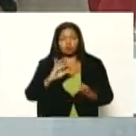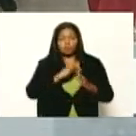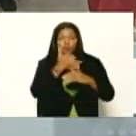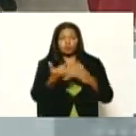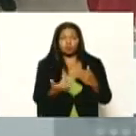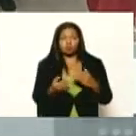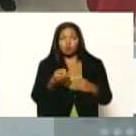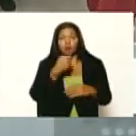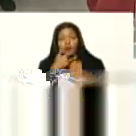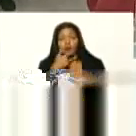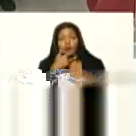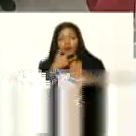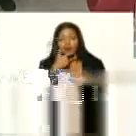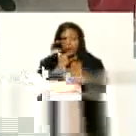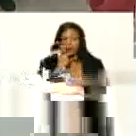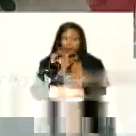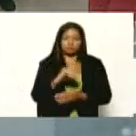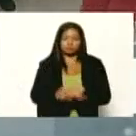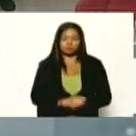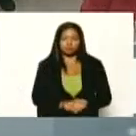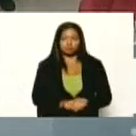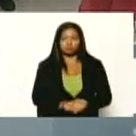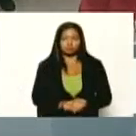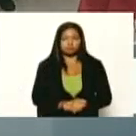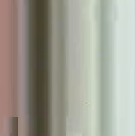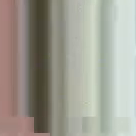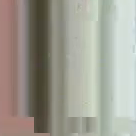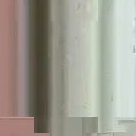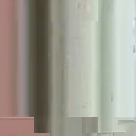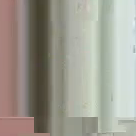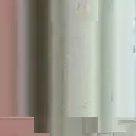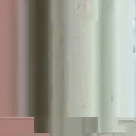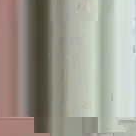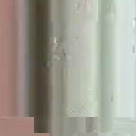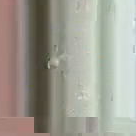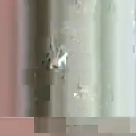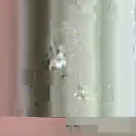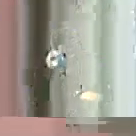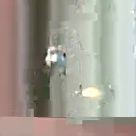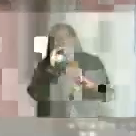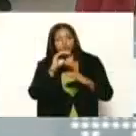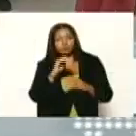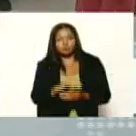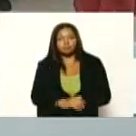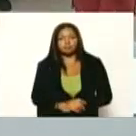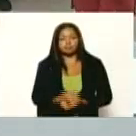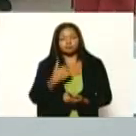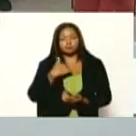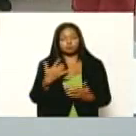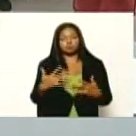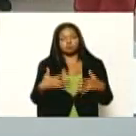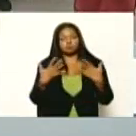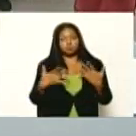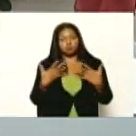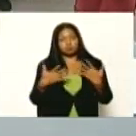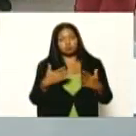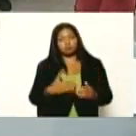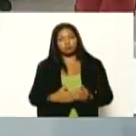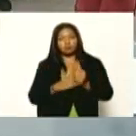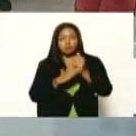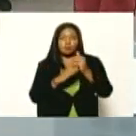proyecto bonito de futuro, ya es ver hacia alegra que el